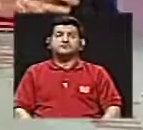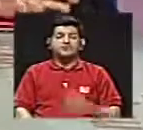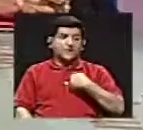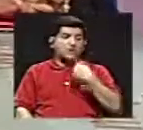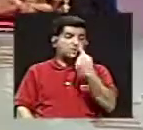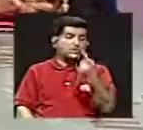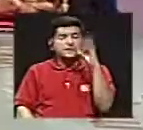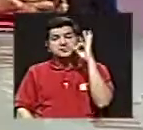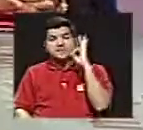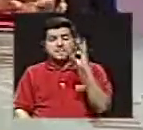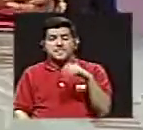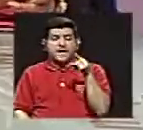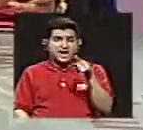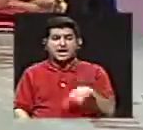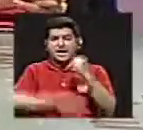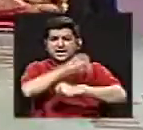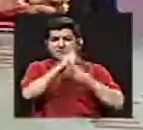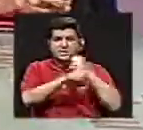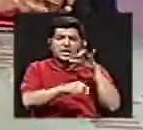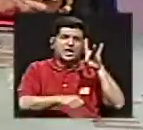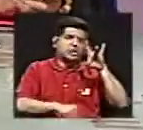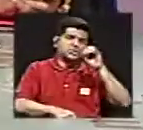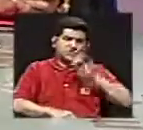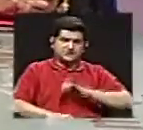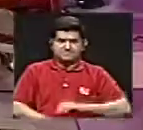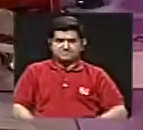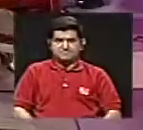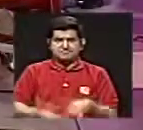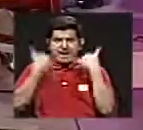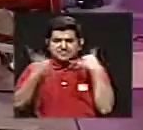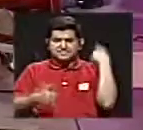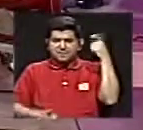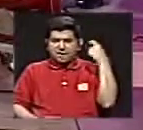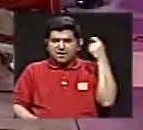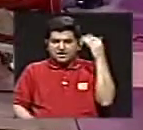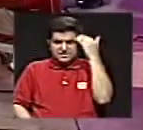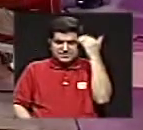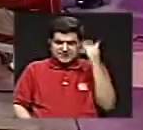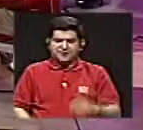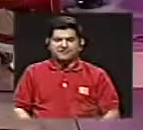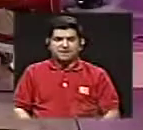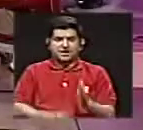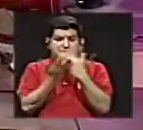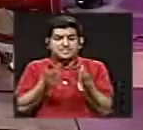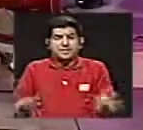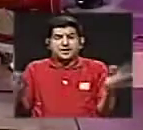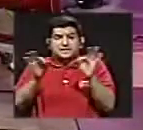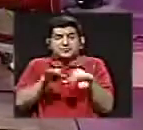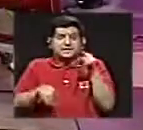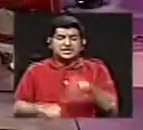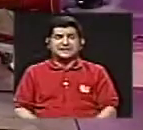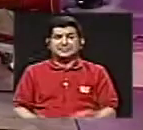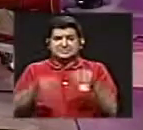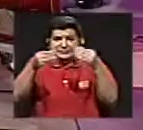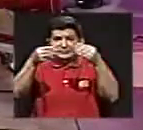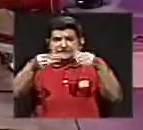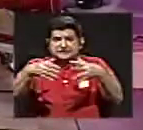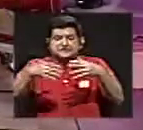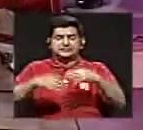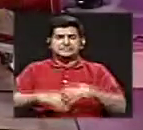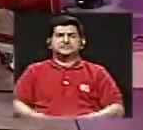dice, bueno, eso fue en el 80, ¿verdad? Y ya Guanacaste todos sabemos que en gran parte se ha ido,